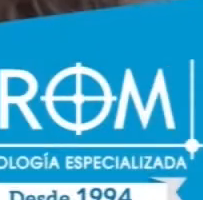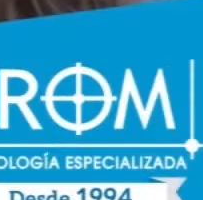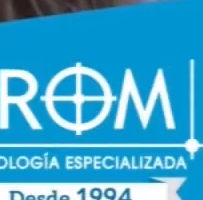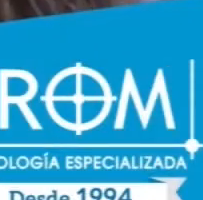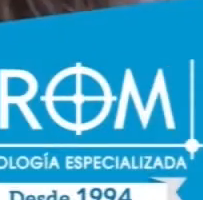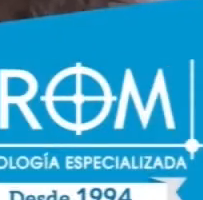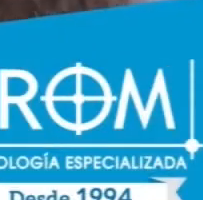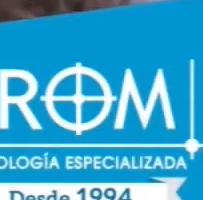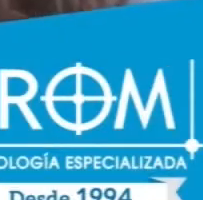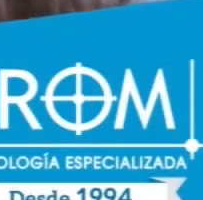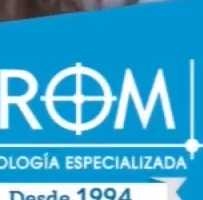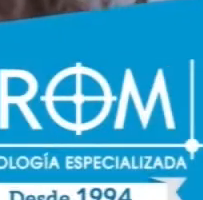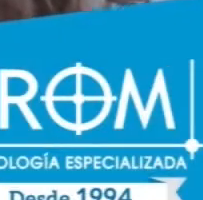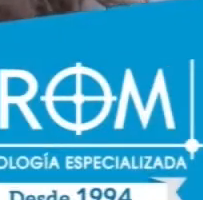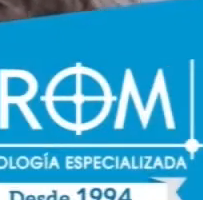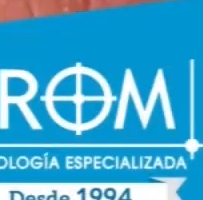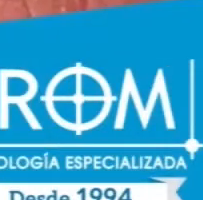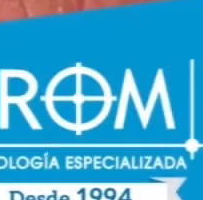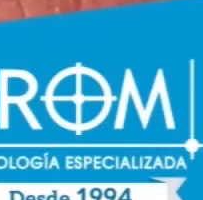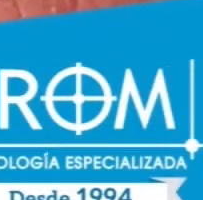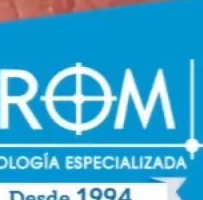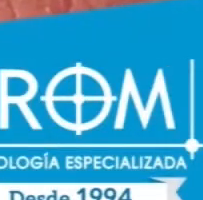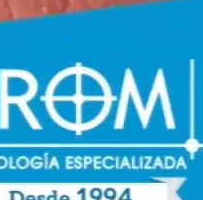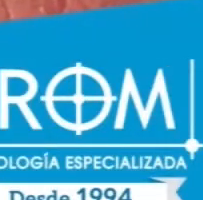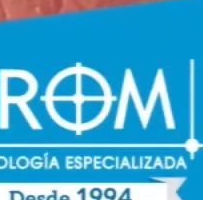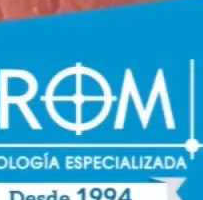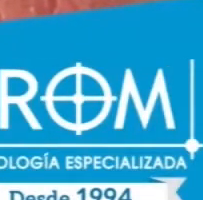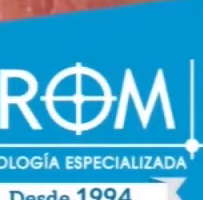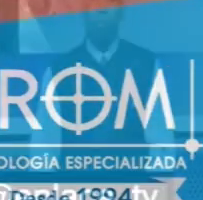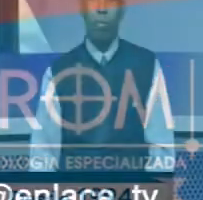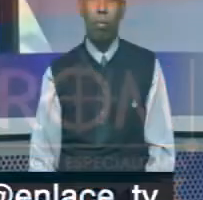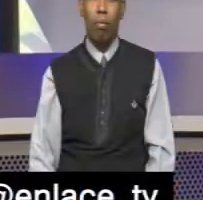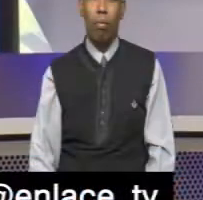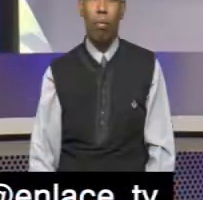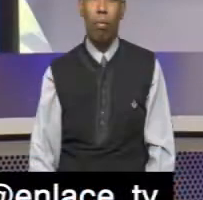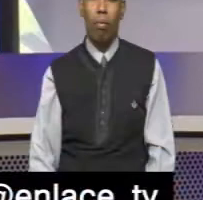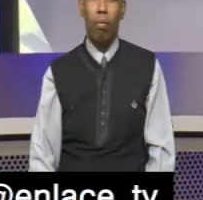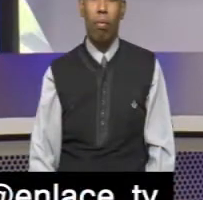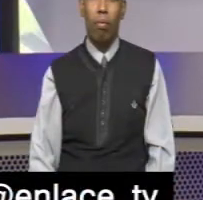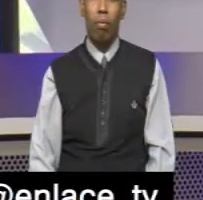resultados. Sonría sin miedo, Crom, odontología especializada.